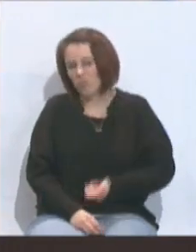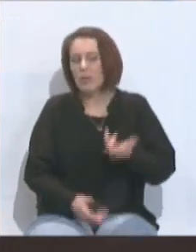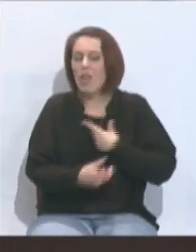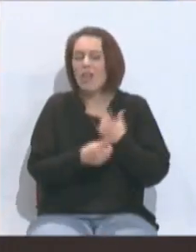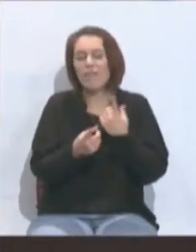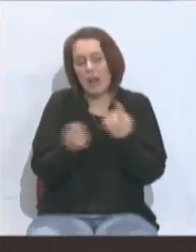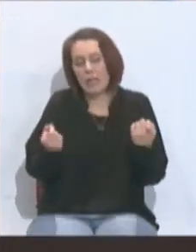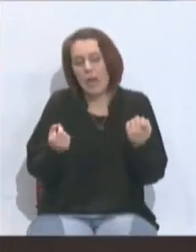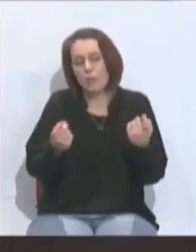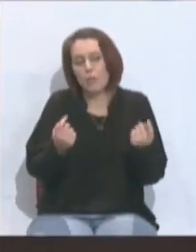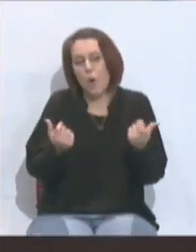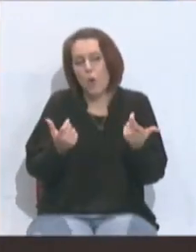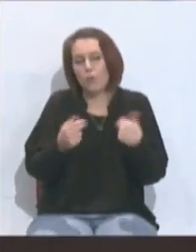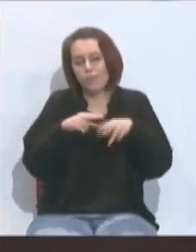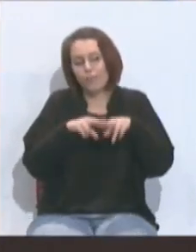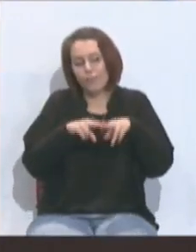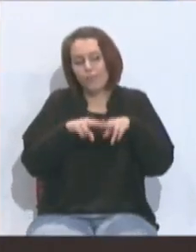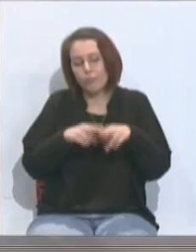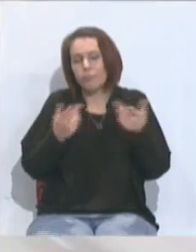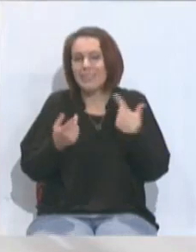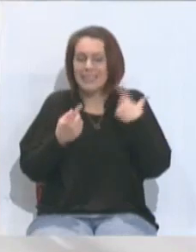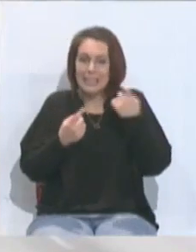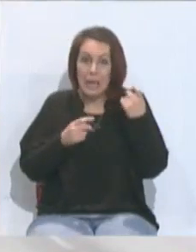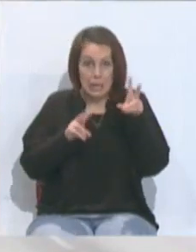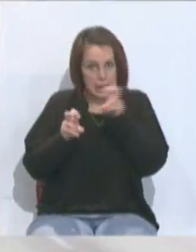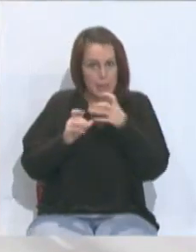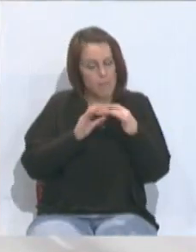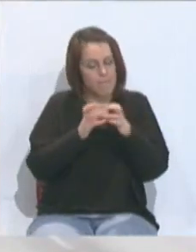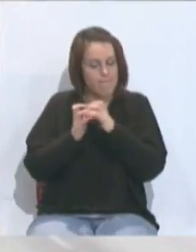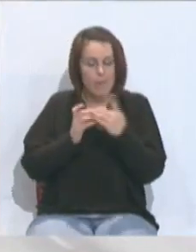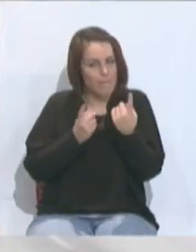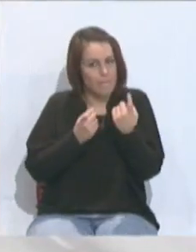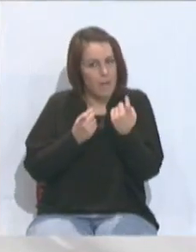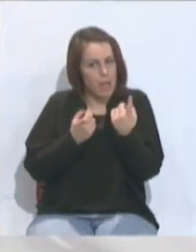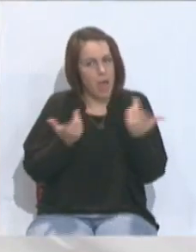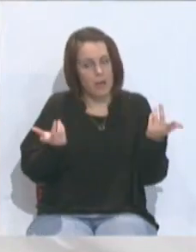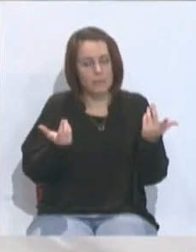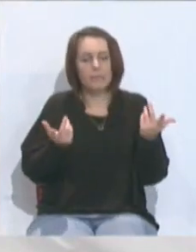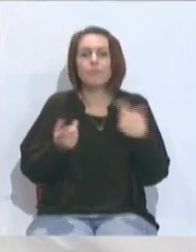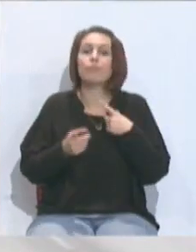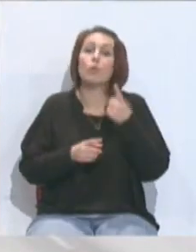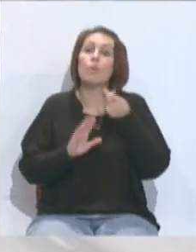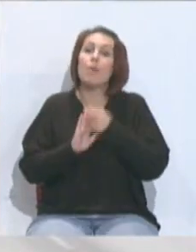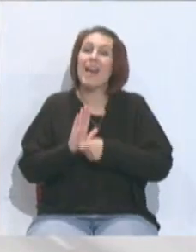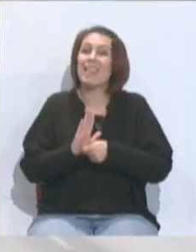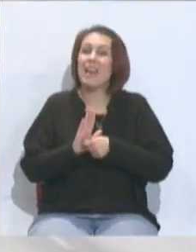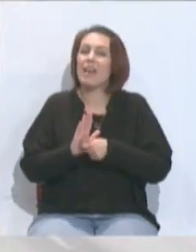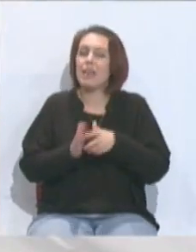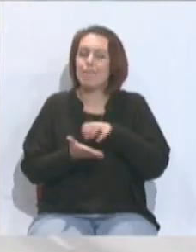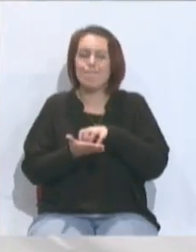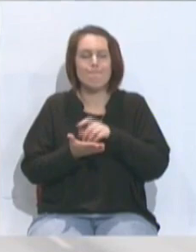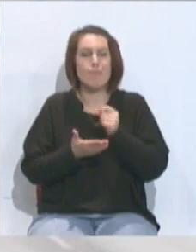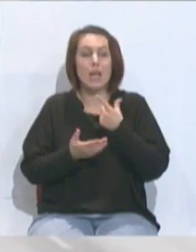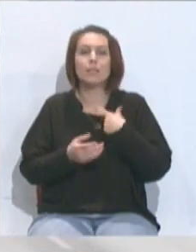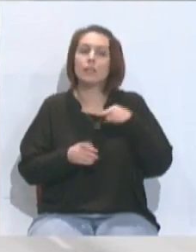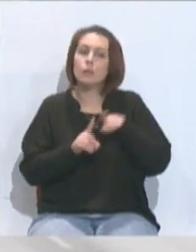necesario darle un repaso, bueno, y tratar varios temas que estaban ahí pendientes también. Una de las medidas más polémicas